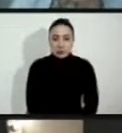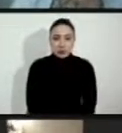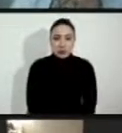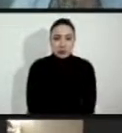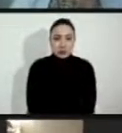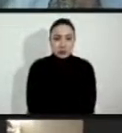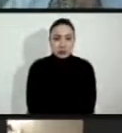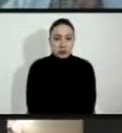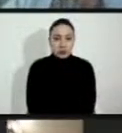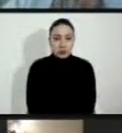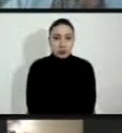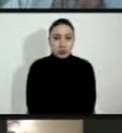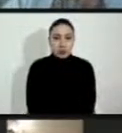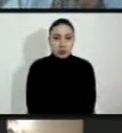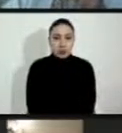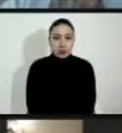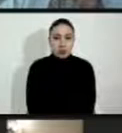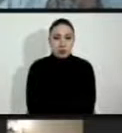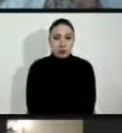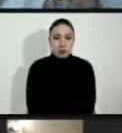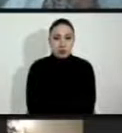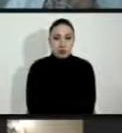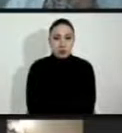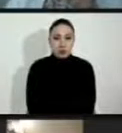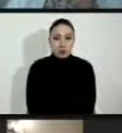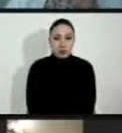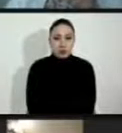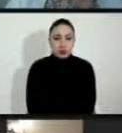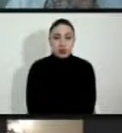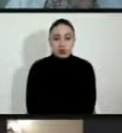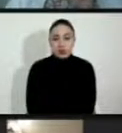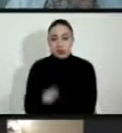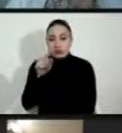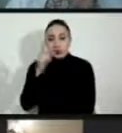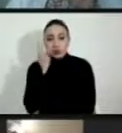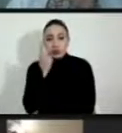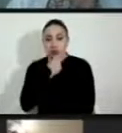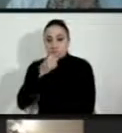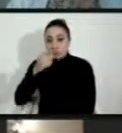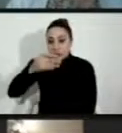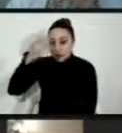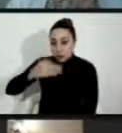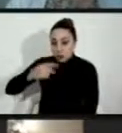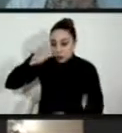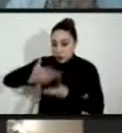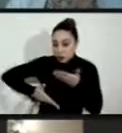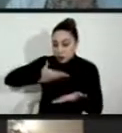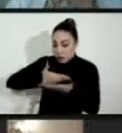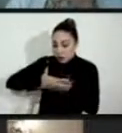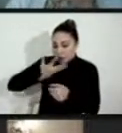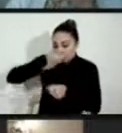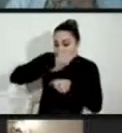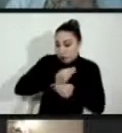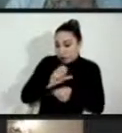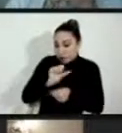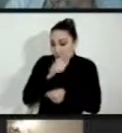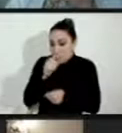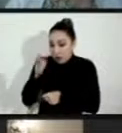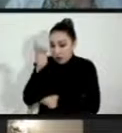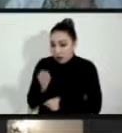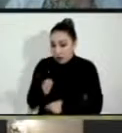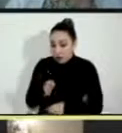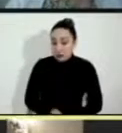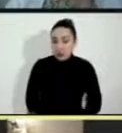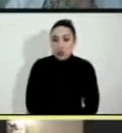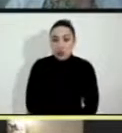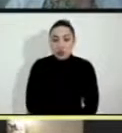resolutivo. Permítame, diputada. Diputado Héctor Barrera, ¿acepta usted que le hagan una propuesta? Con todo